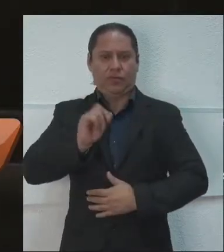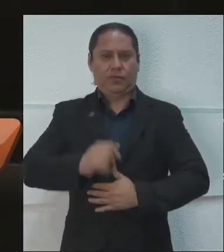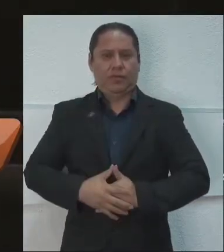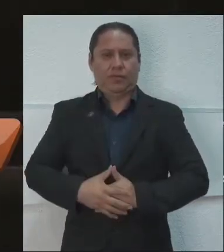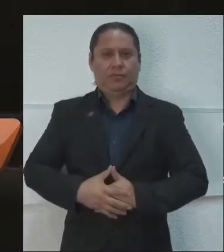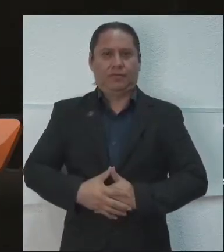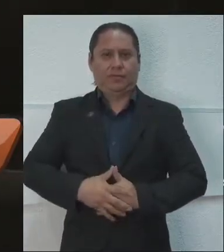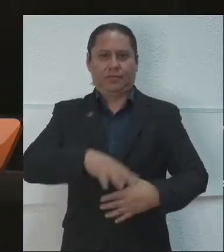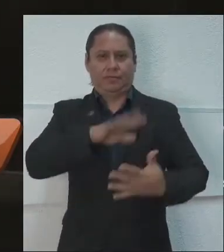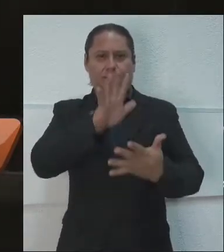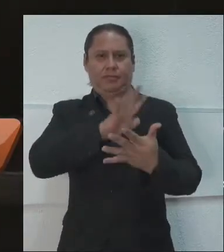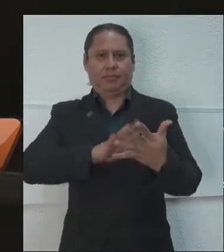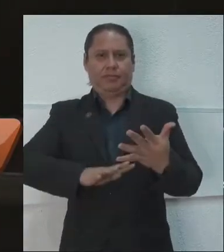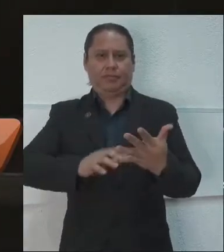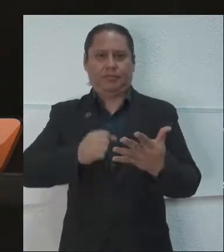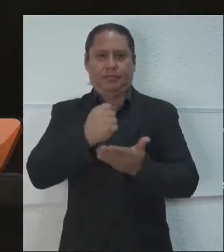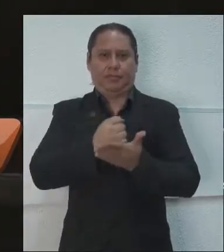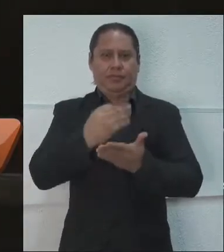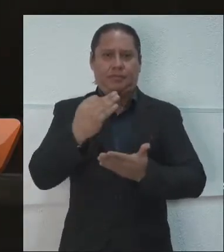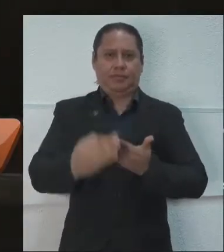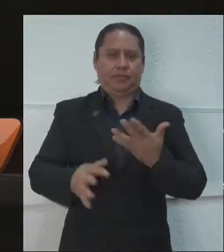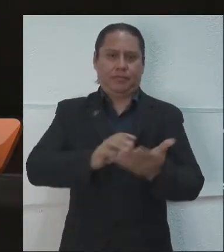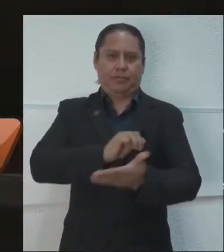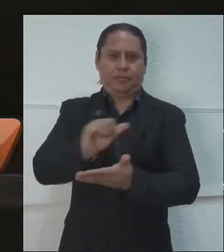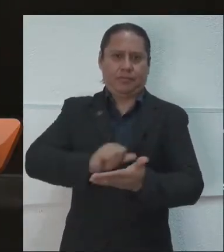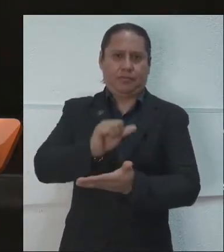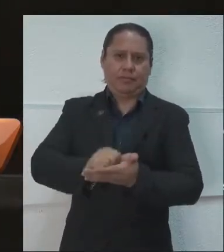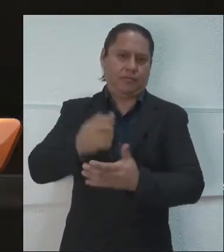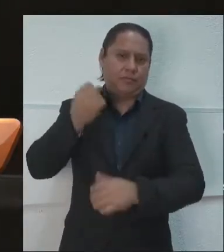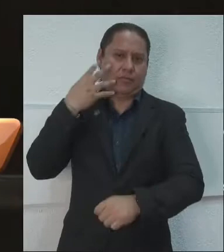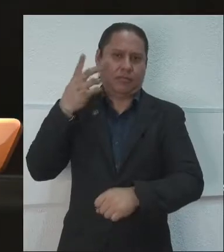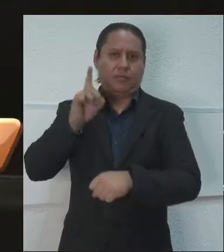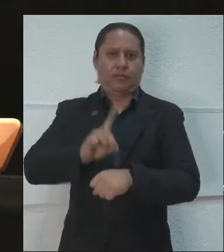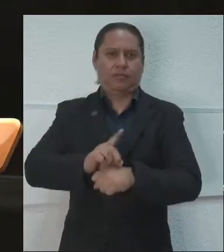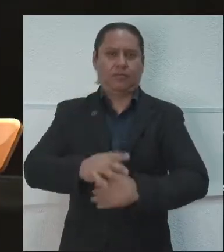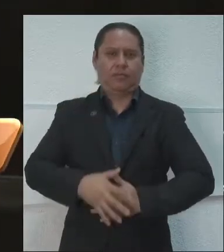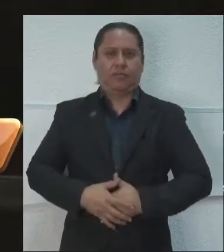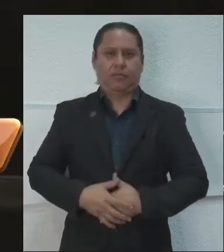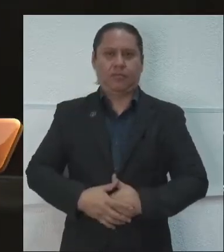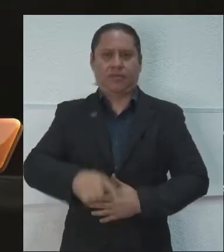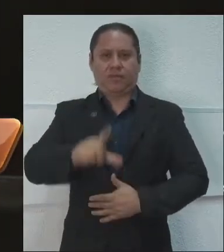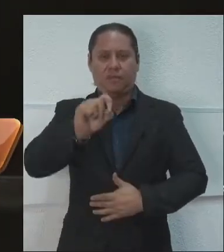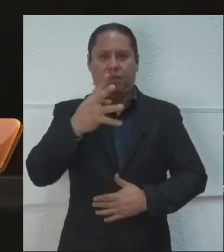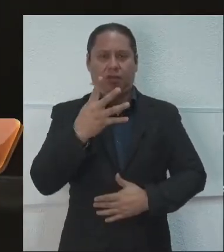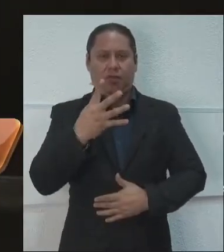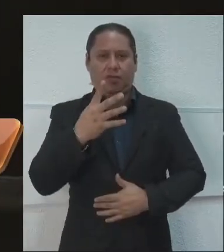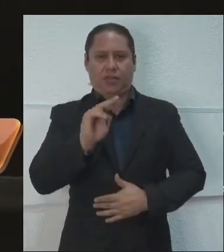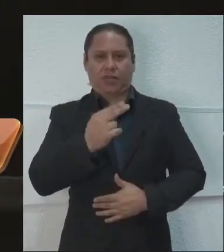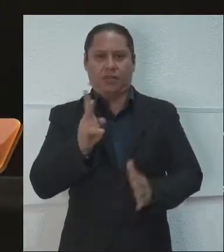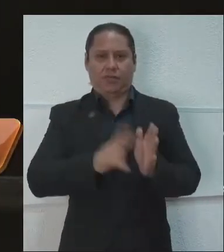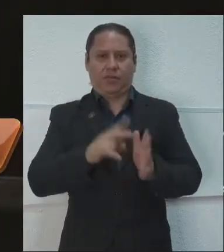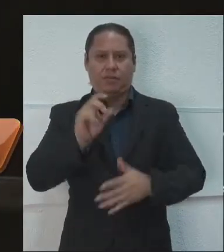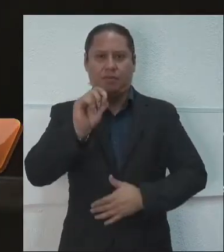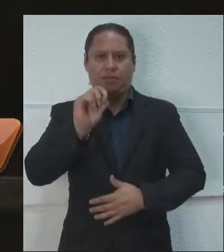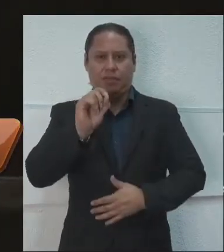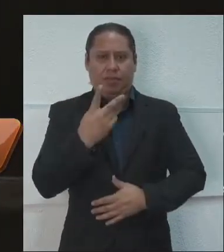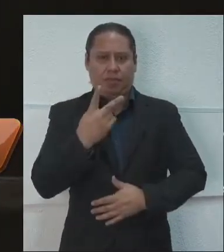punto. Lectura y, en su caso, aprobación del acta de la sesión celebrada el 24 de noviembre del